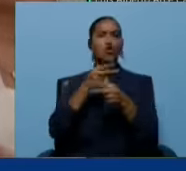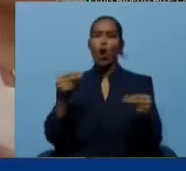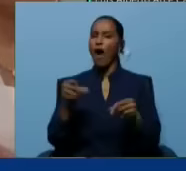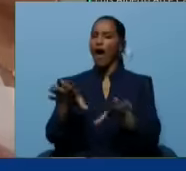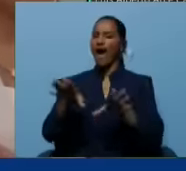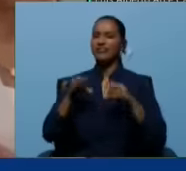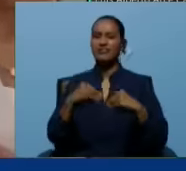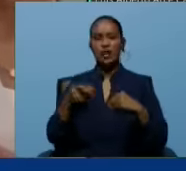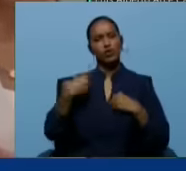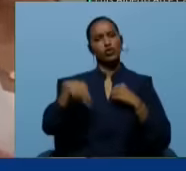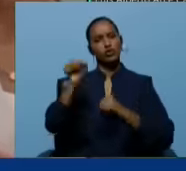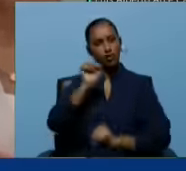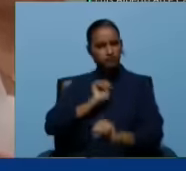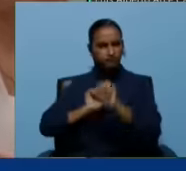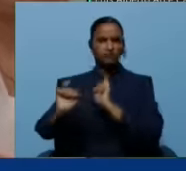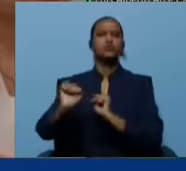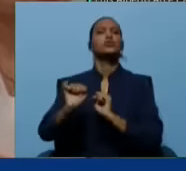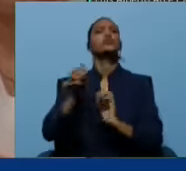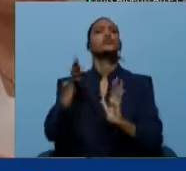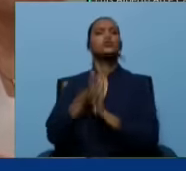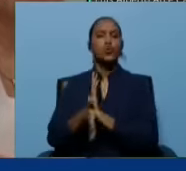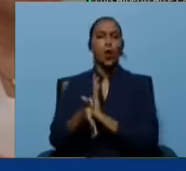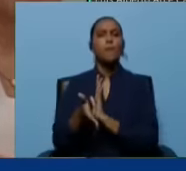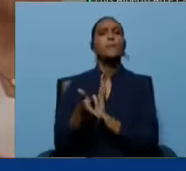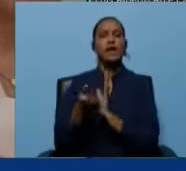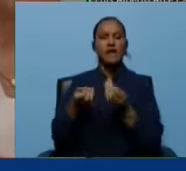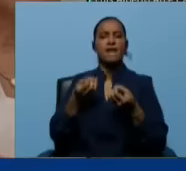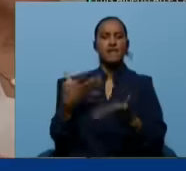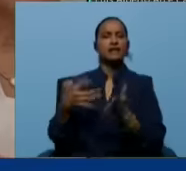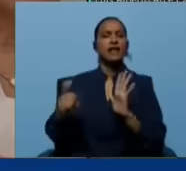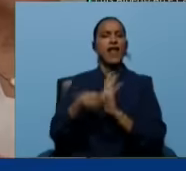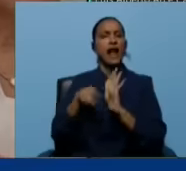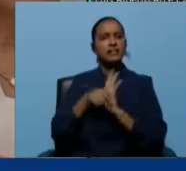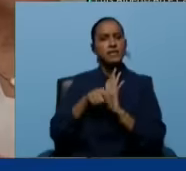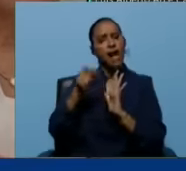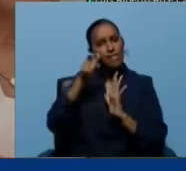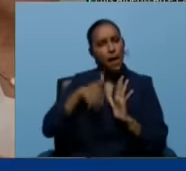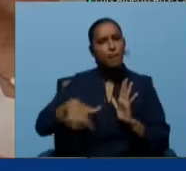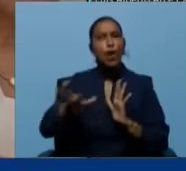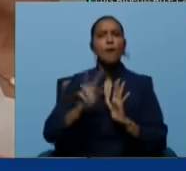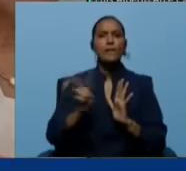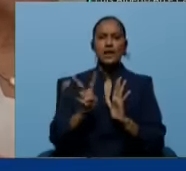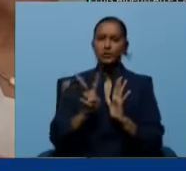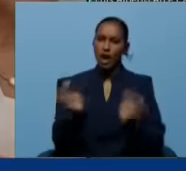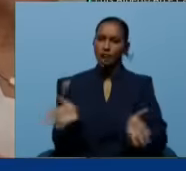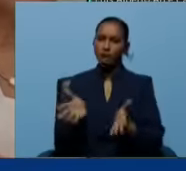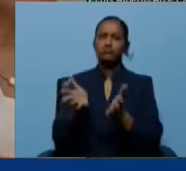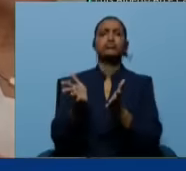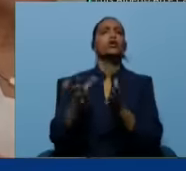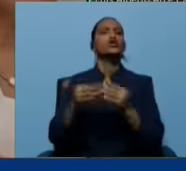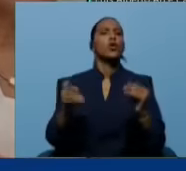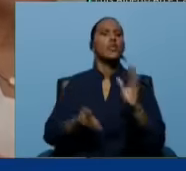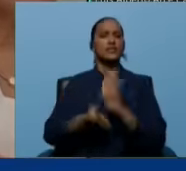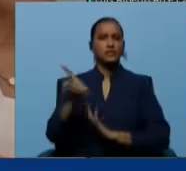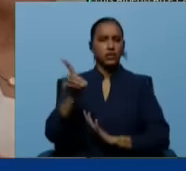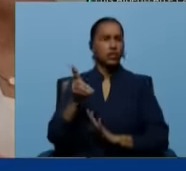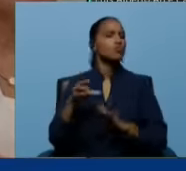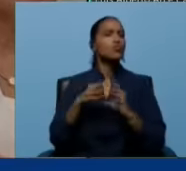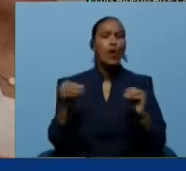que pueda afectar la paz y el desarrollo del pueblo venezolano, así como de cualquiera de los estados de nuestra